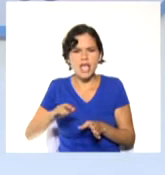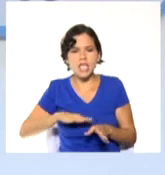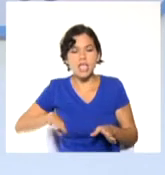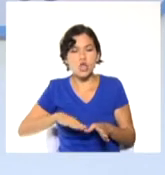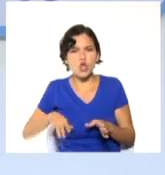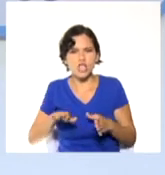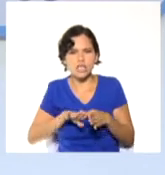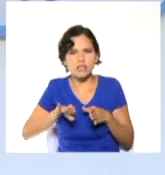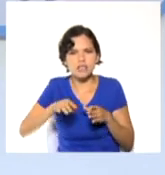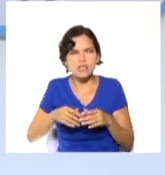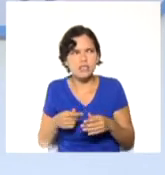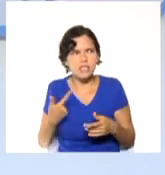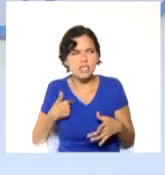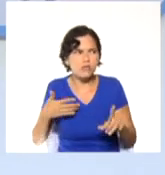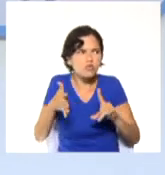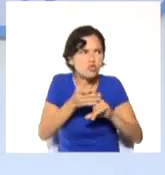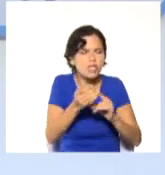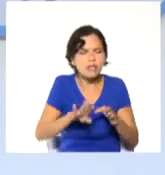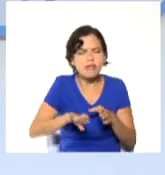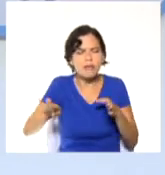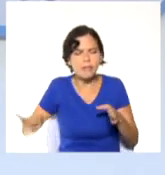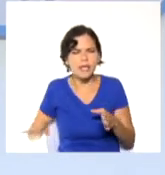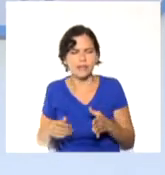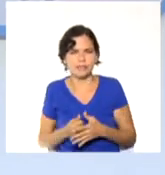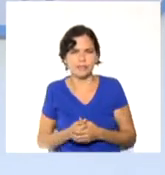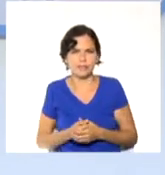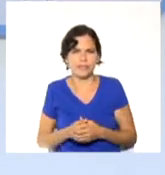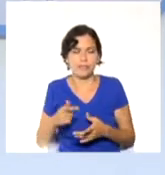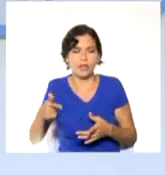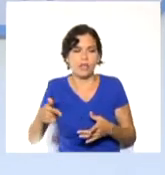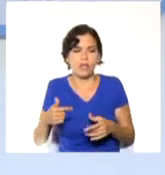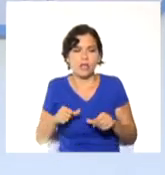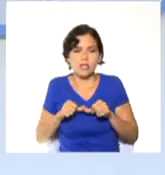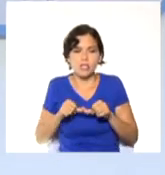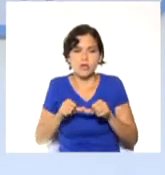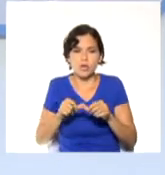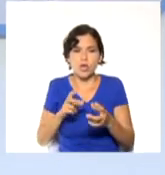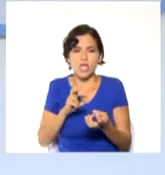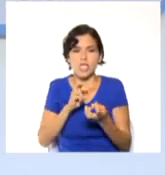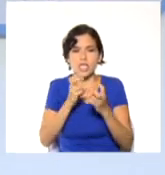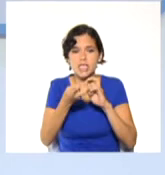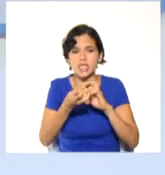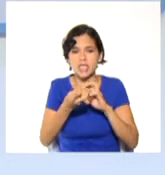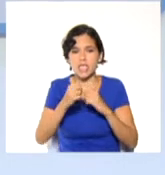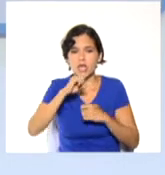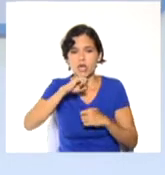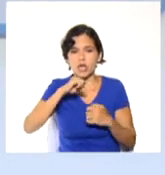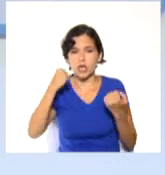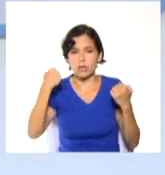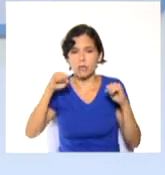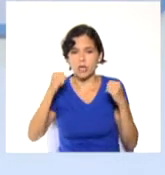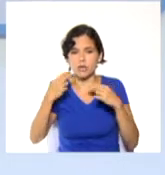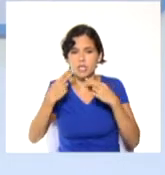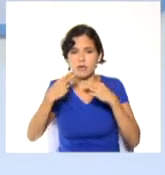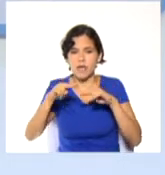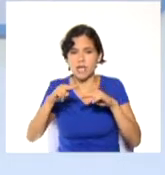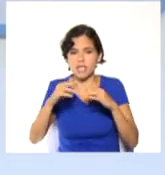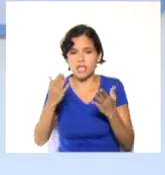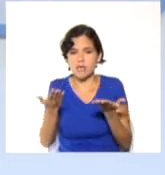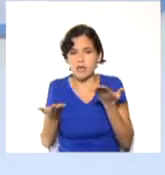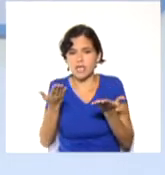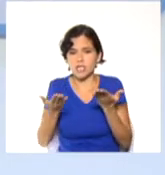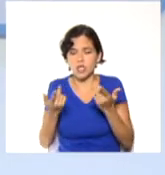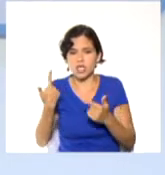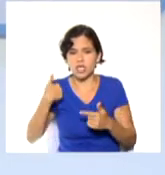el despeje. ¿Okay? En tal sentido, y continuando con esos referentes teóricos del proceso de nivelación, tenemos